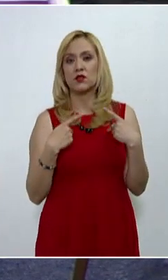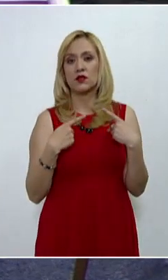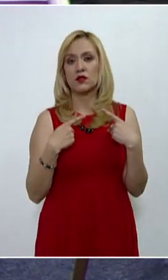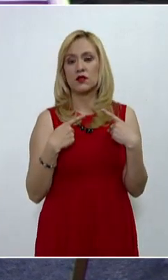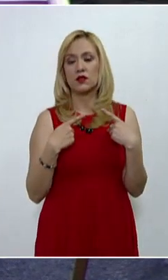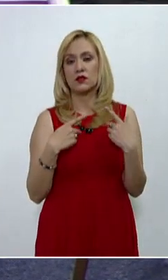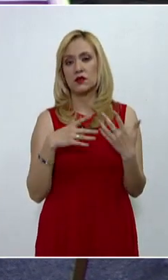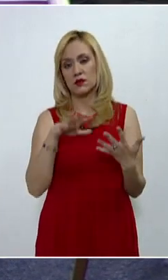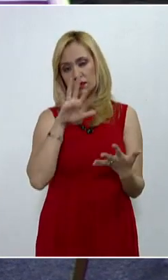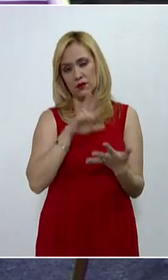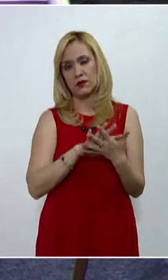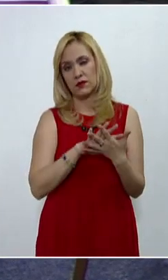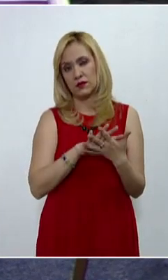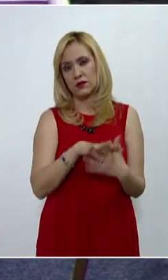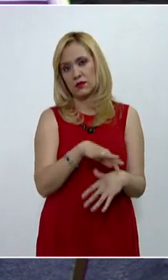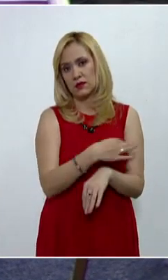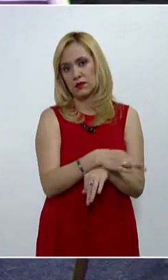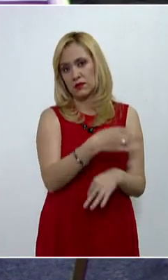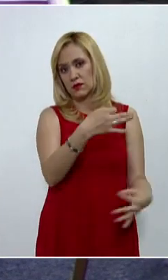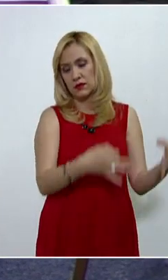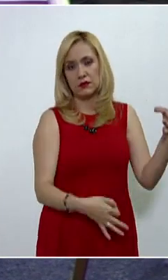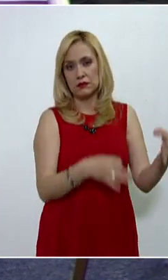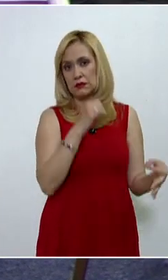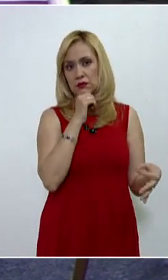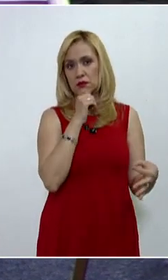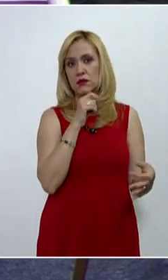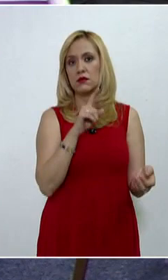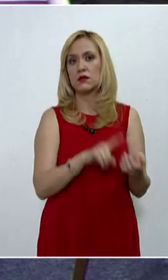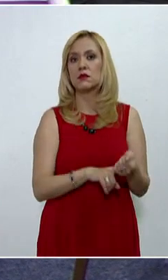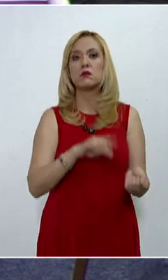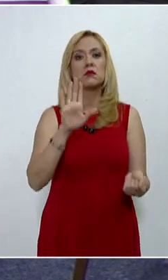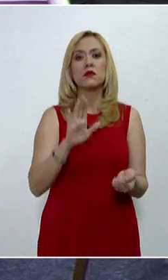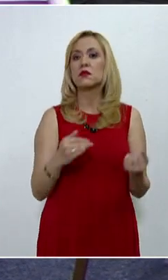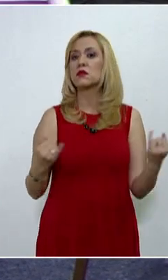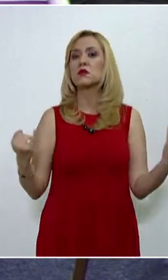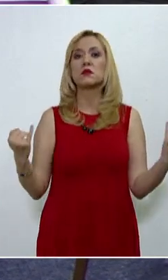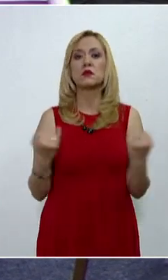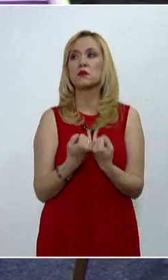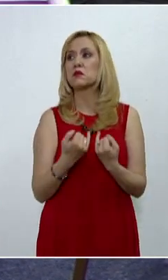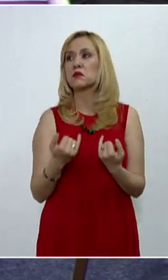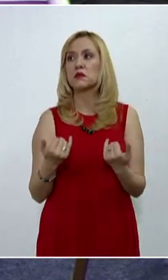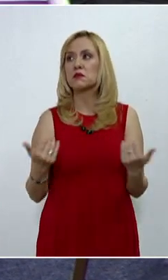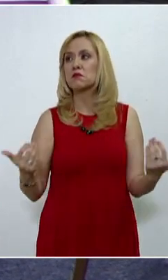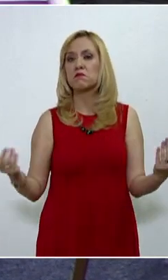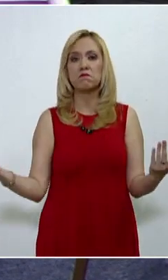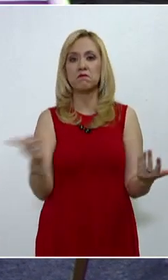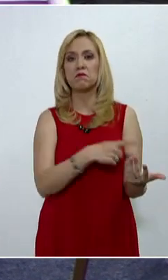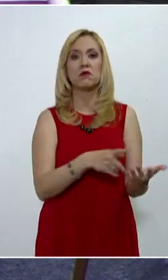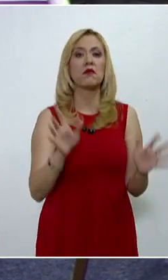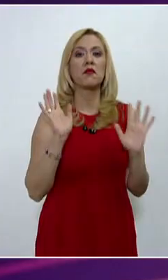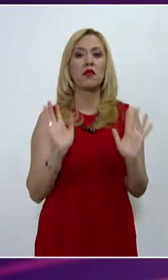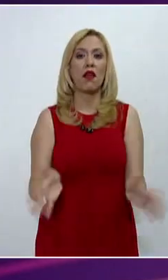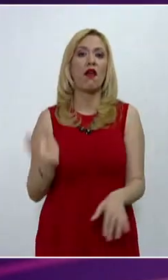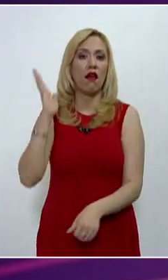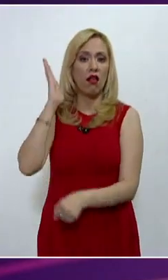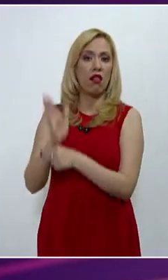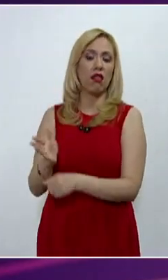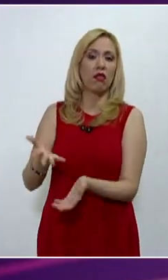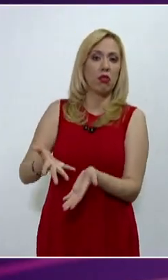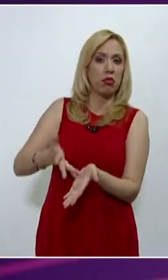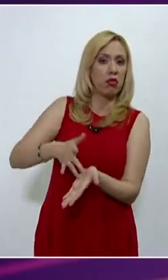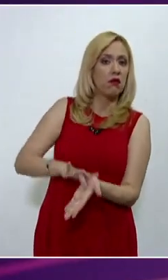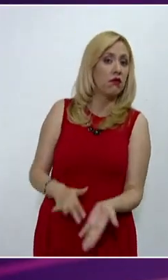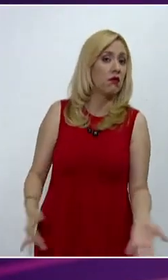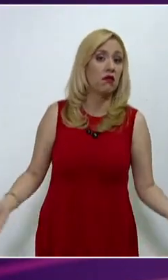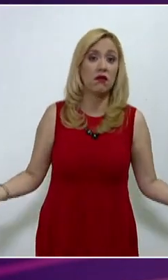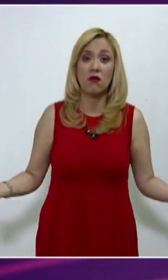que enfrenta una prisión preventiva es prácticamente equivalente a aquel que enfrenta una persona que ha sido condenada,